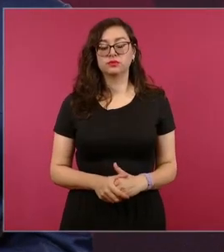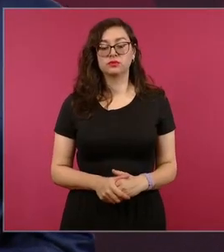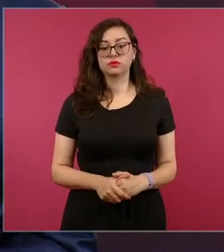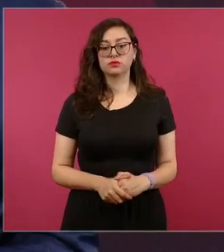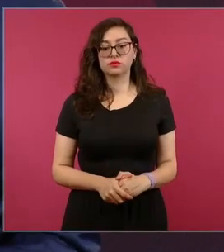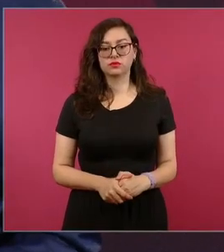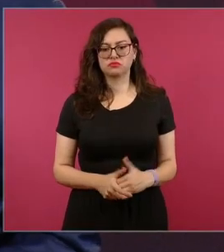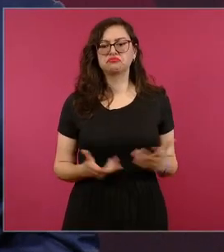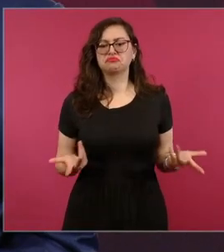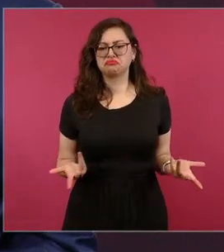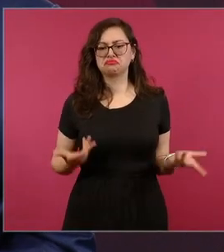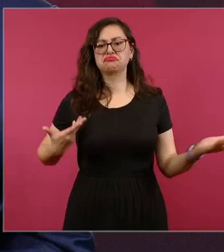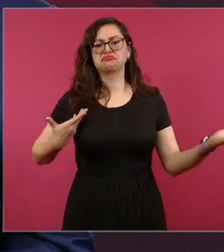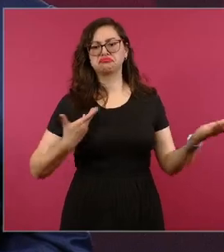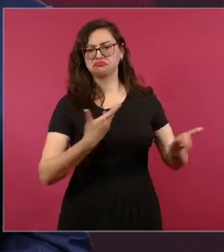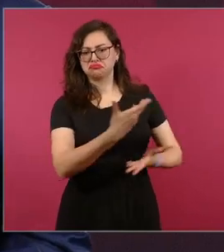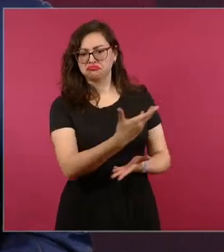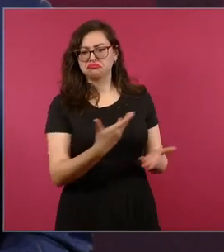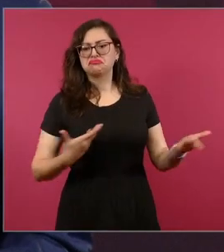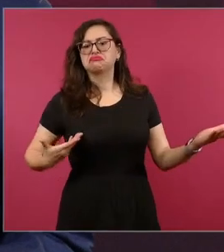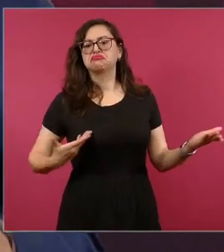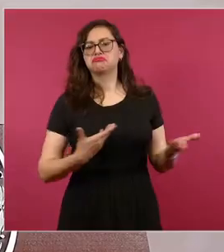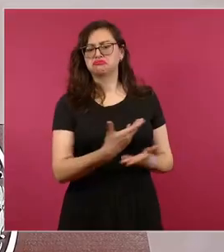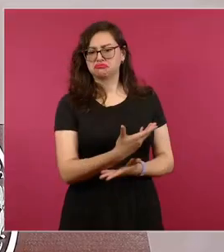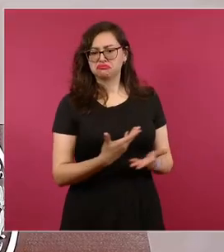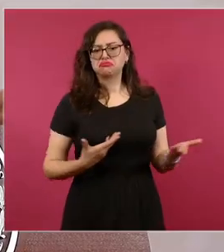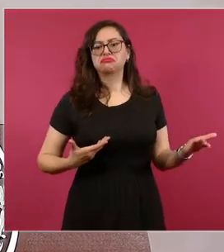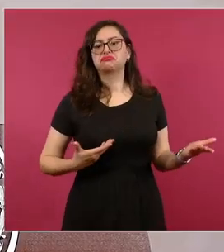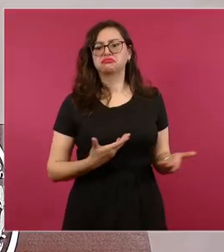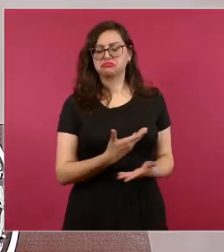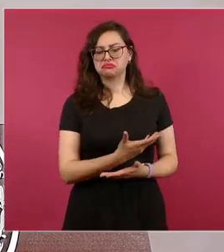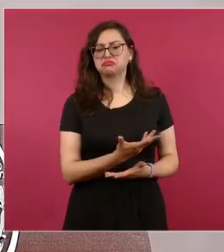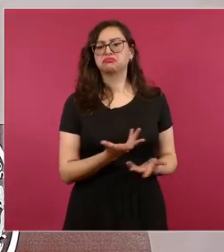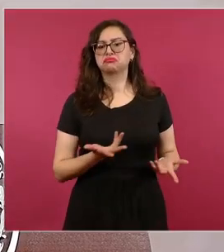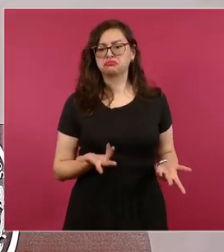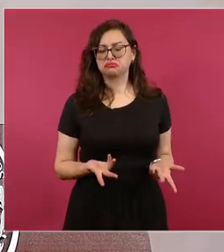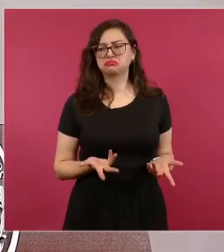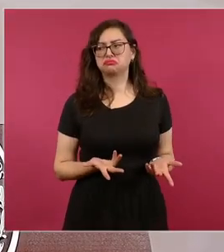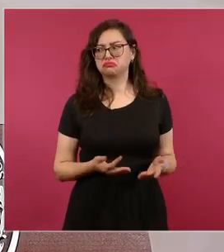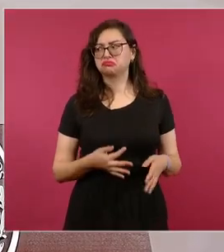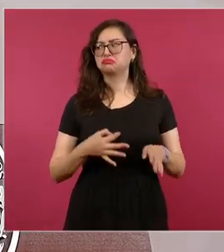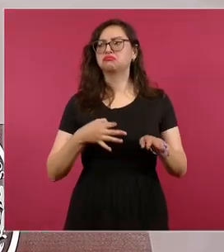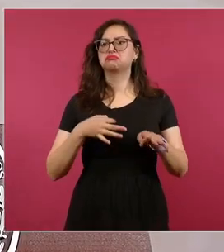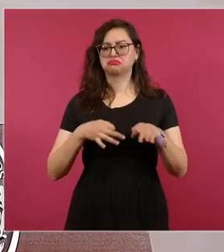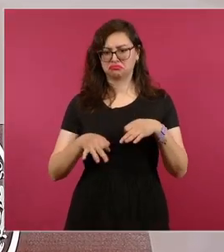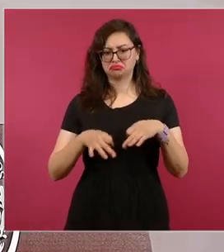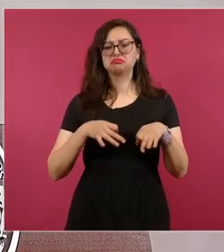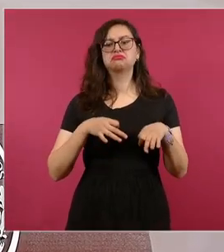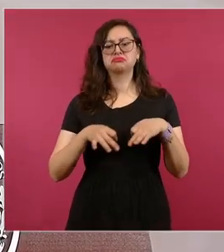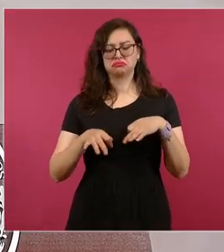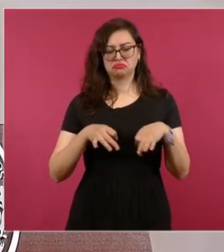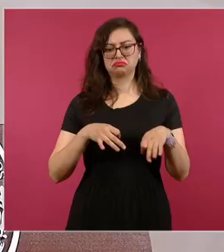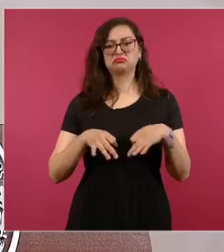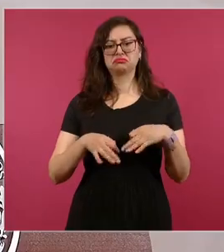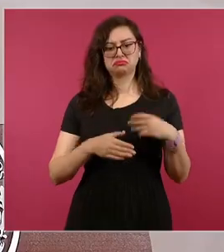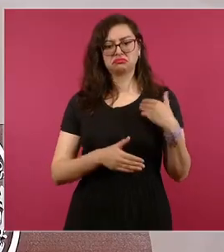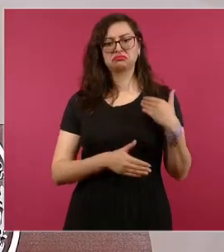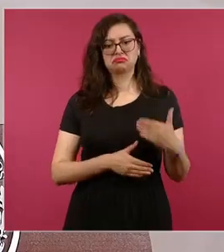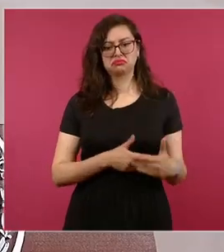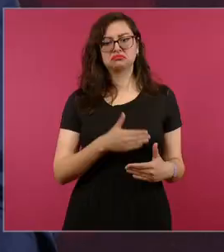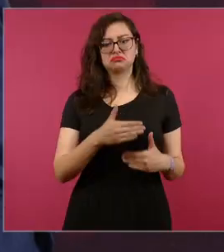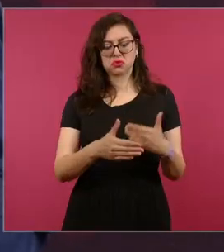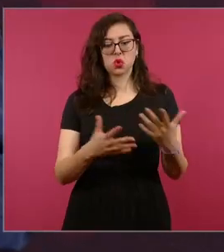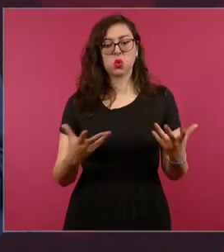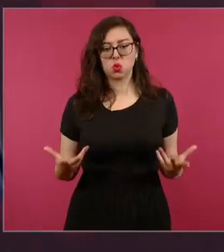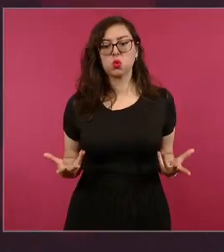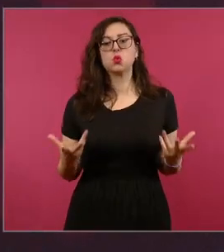Y hay cooperación y se está trabajando de común